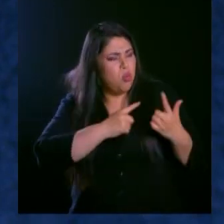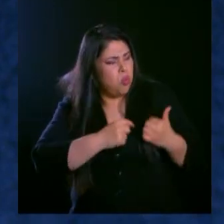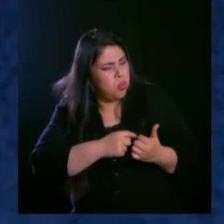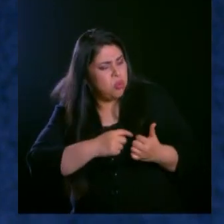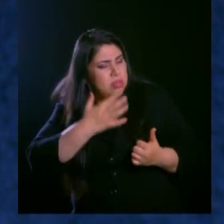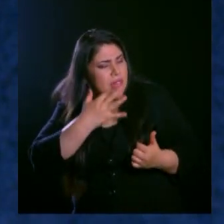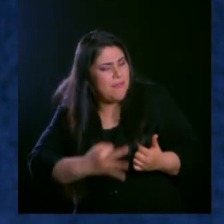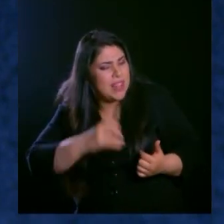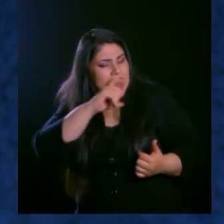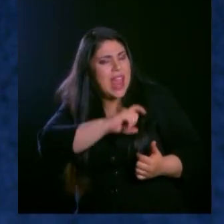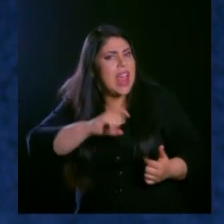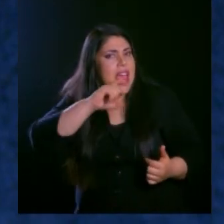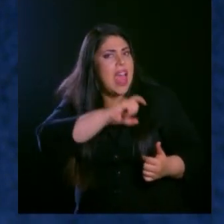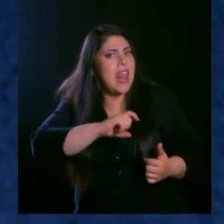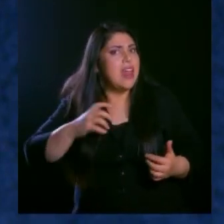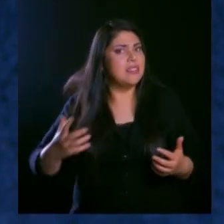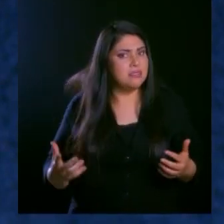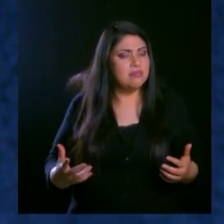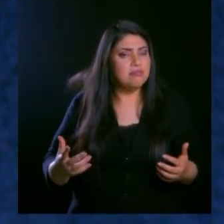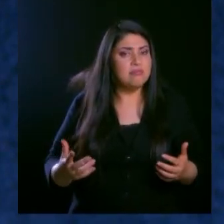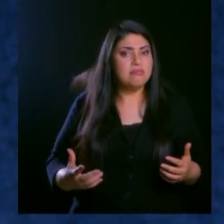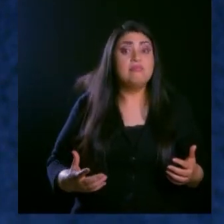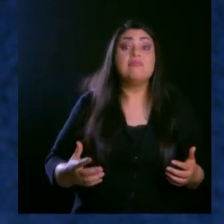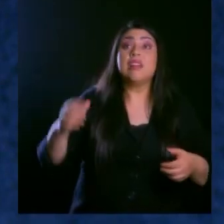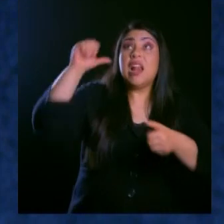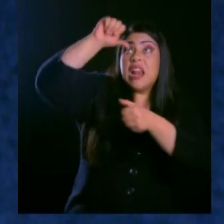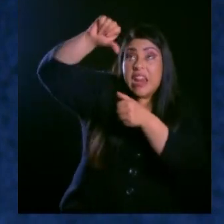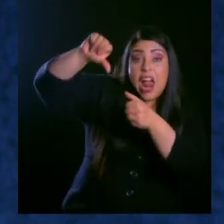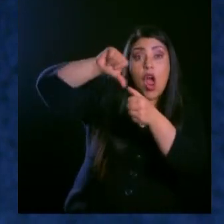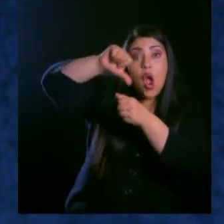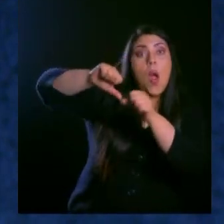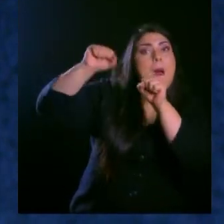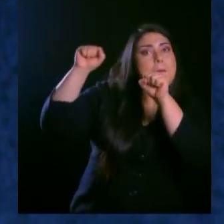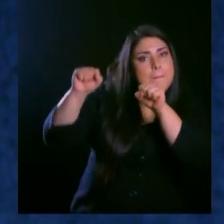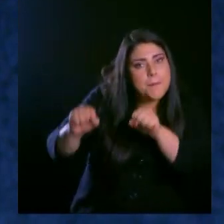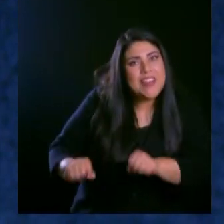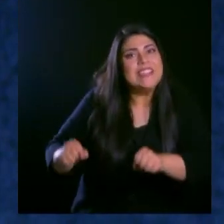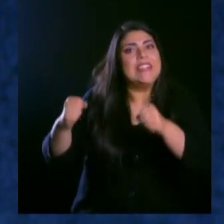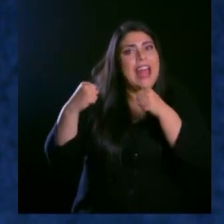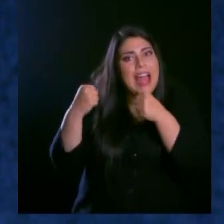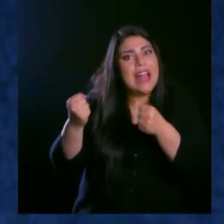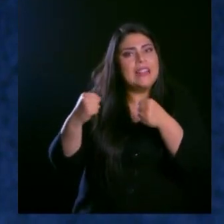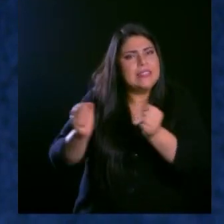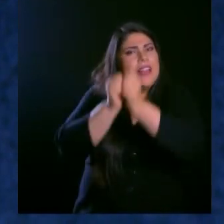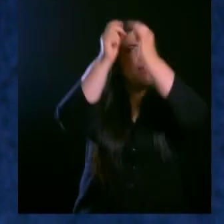desarrollar carácter al punto que la unción en nosotros puede hacer lo que puede hacer?